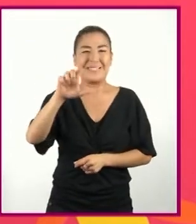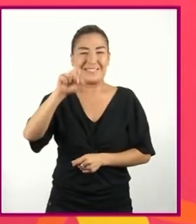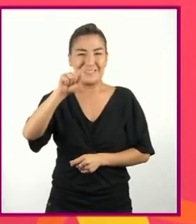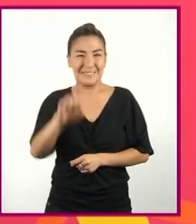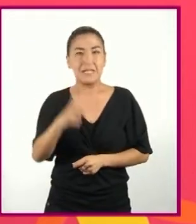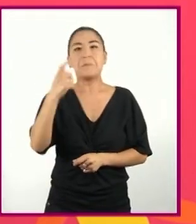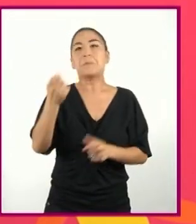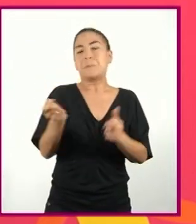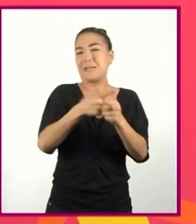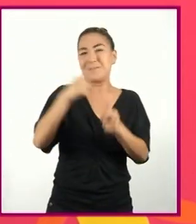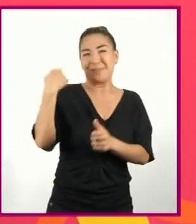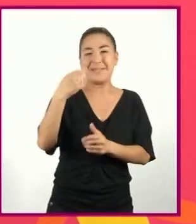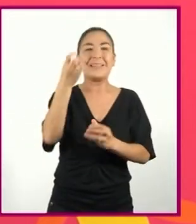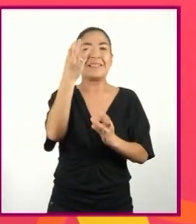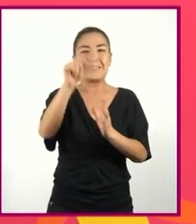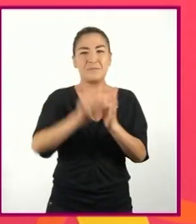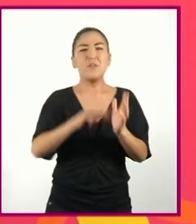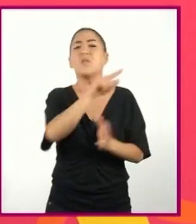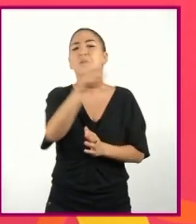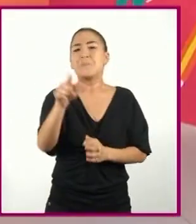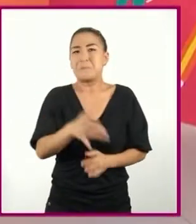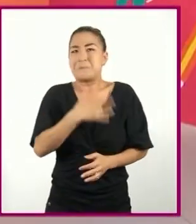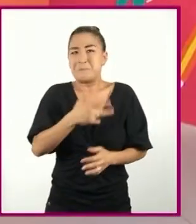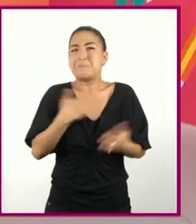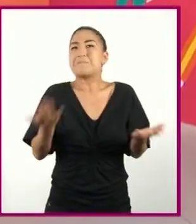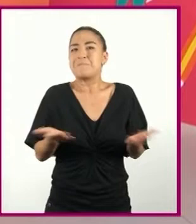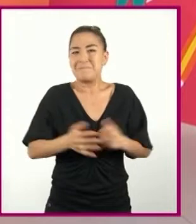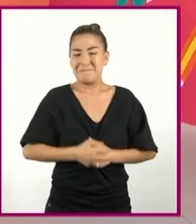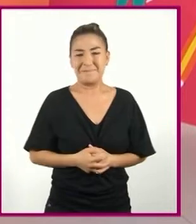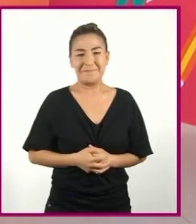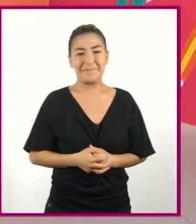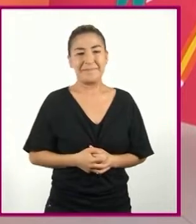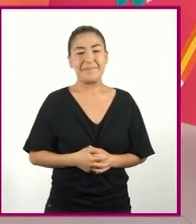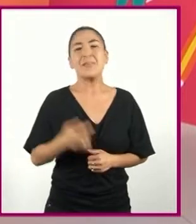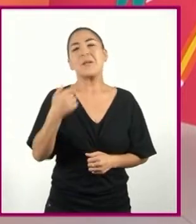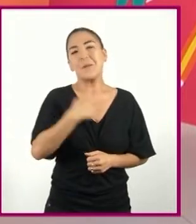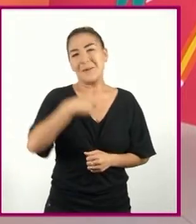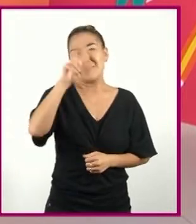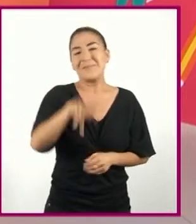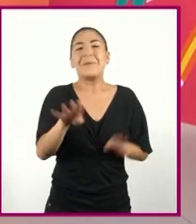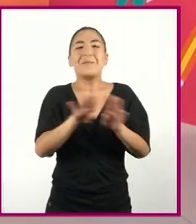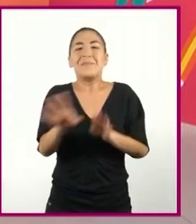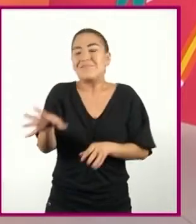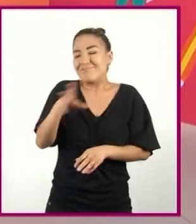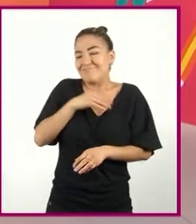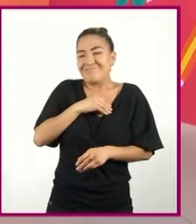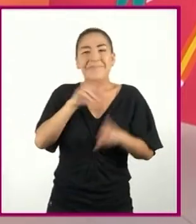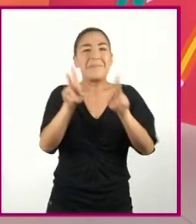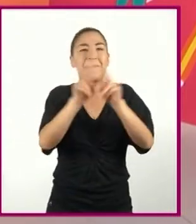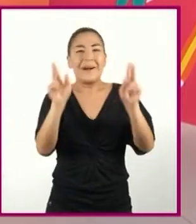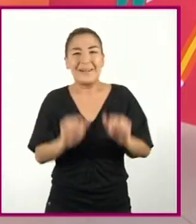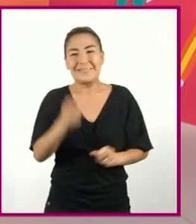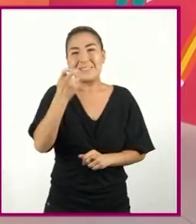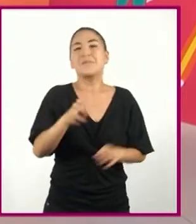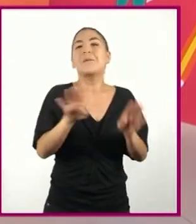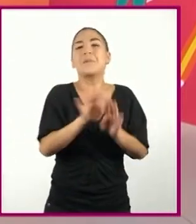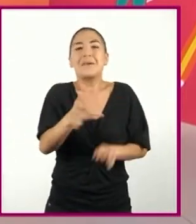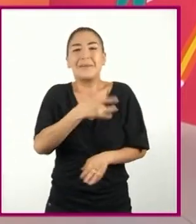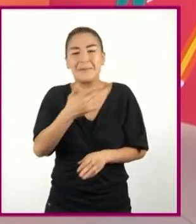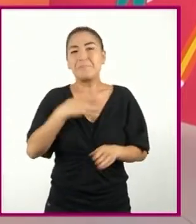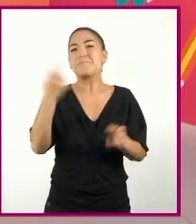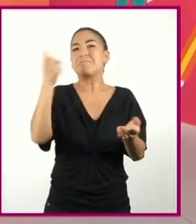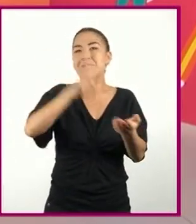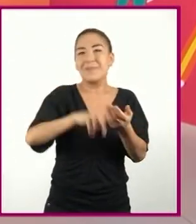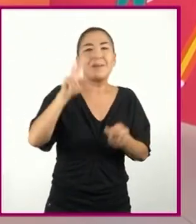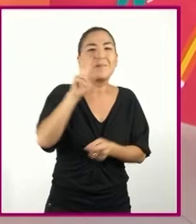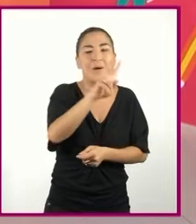periodo. ¿A ustedes qué les pareció? Ah, me transmite paz, la posibilidad de mirar